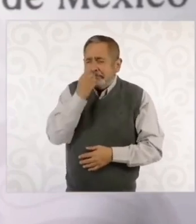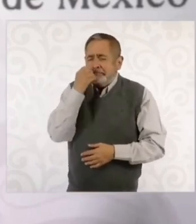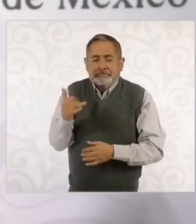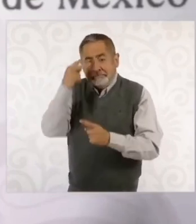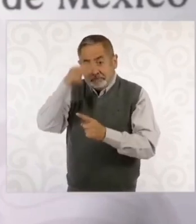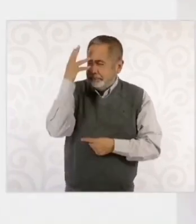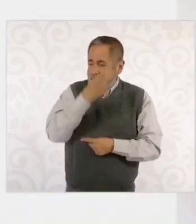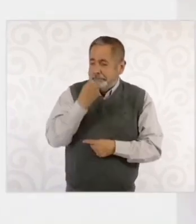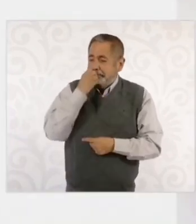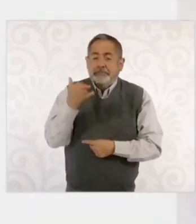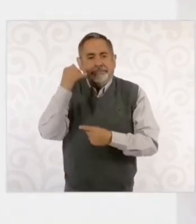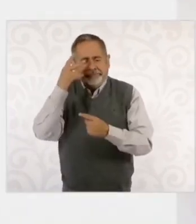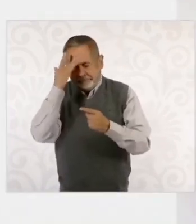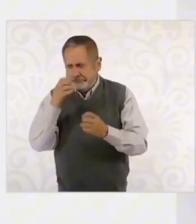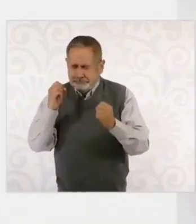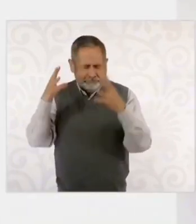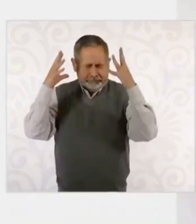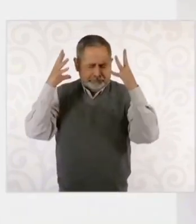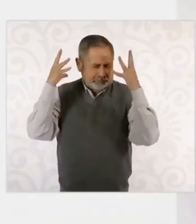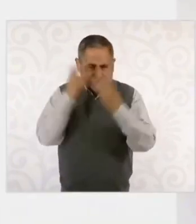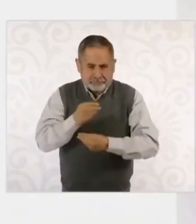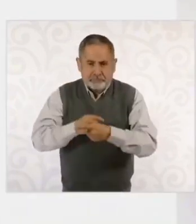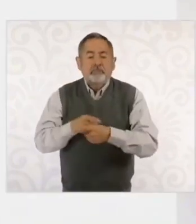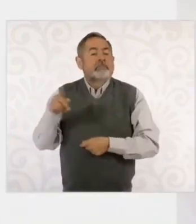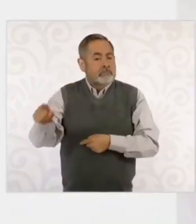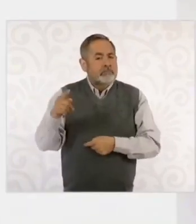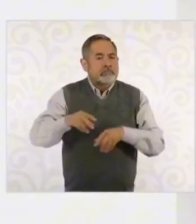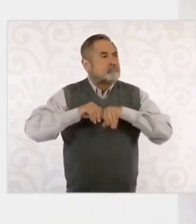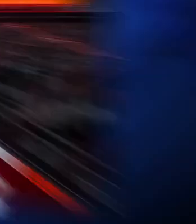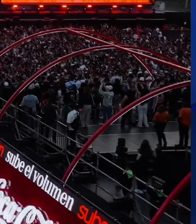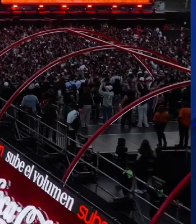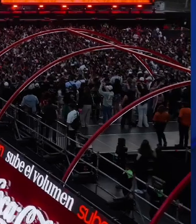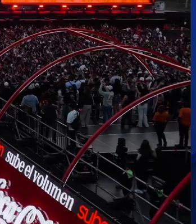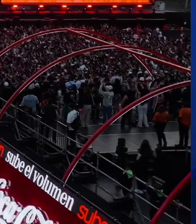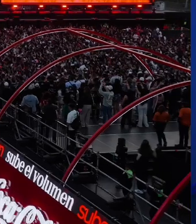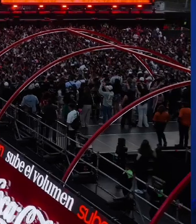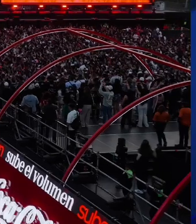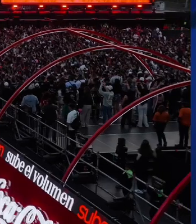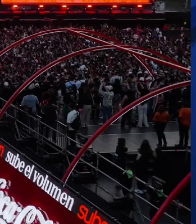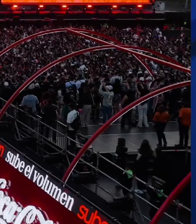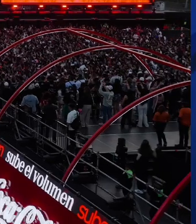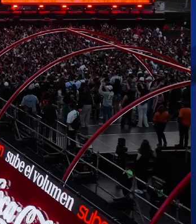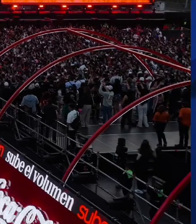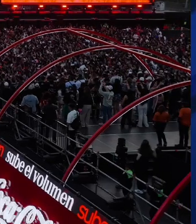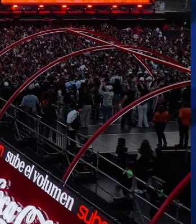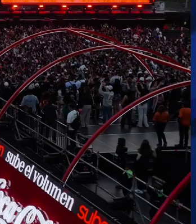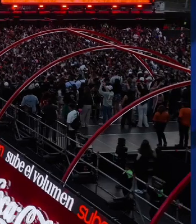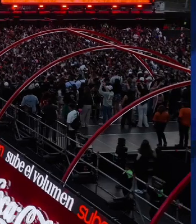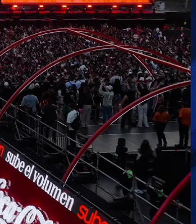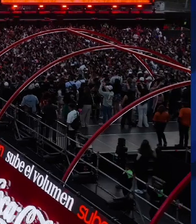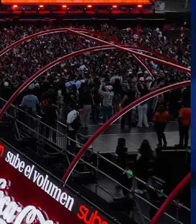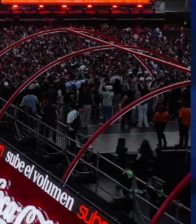Así lo dijo ella. Entonces que también pues coloque a México en el mundo entero, ¿no? Y en música urbana, el Flow Fest encendió